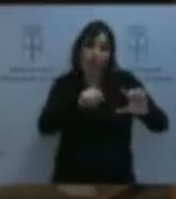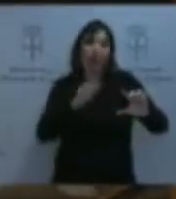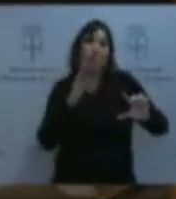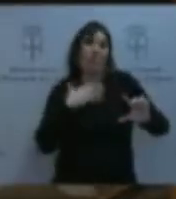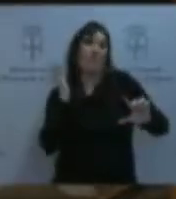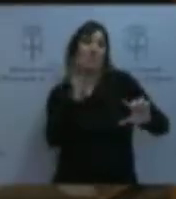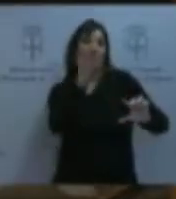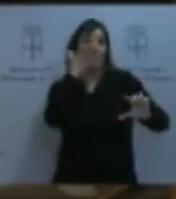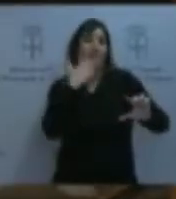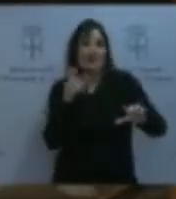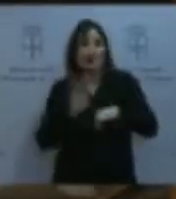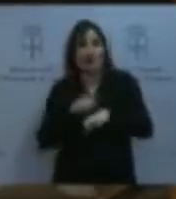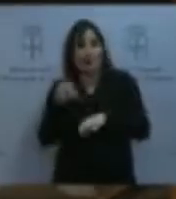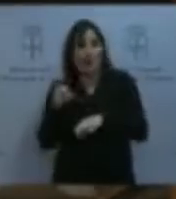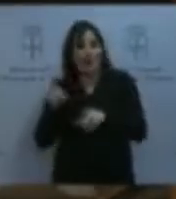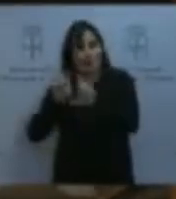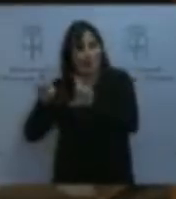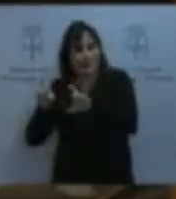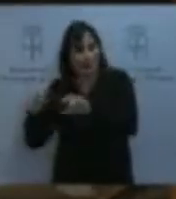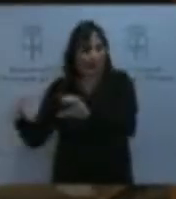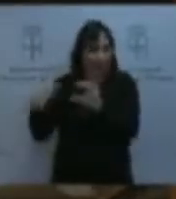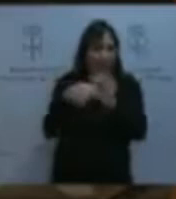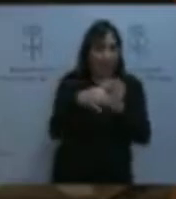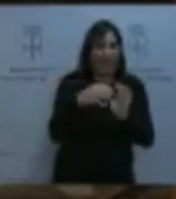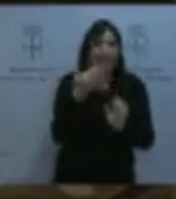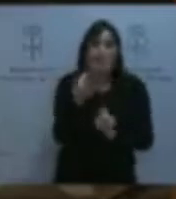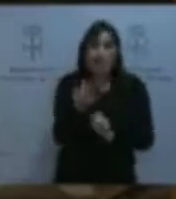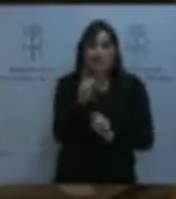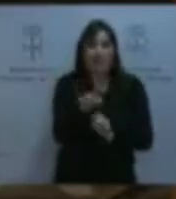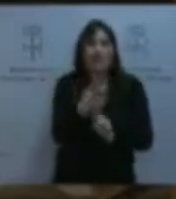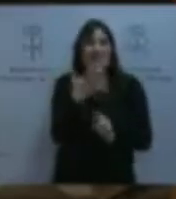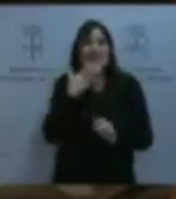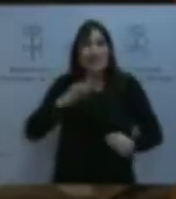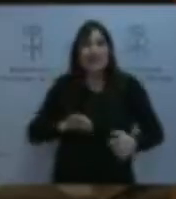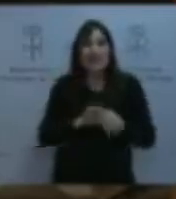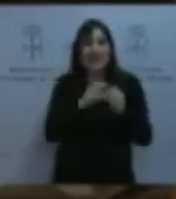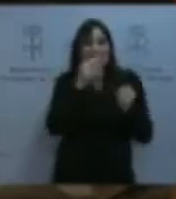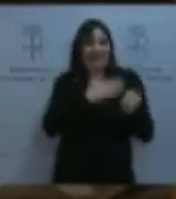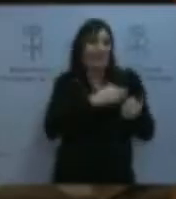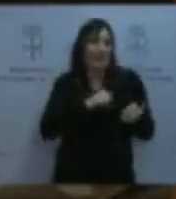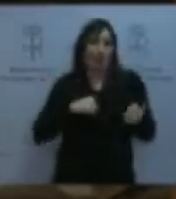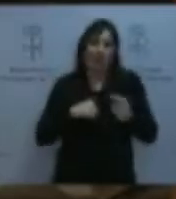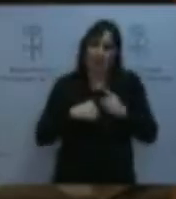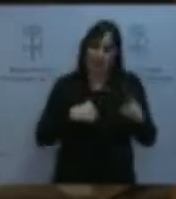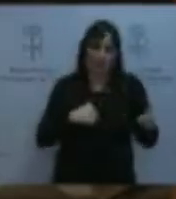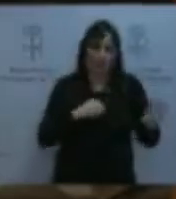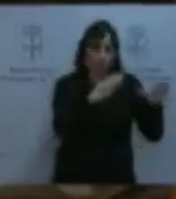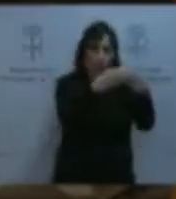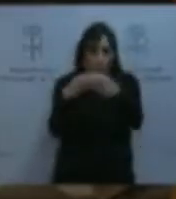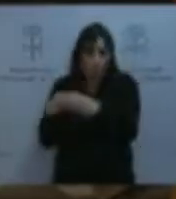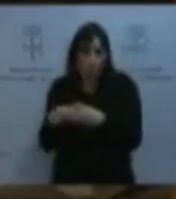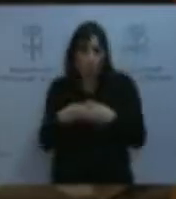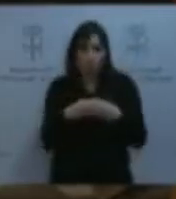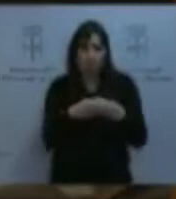idea que estuviese condicionado a intereses partidarios, que ninguna formación jugase a apropiarse de esa iniciativa, mucho